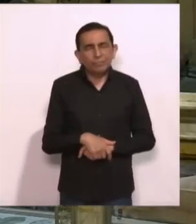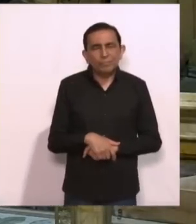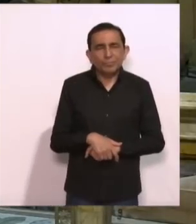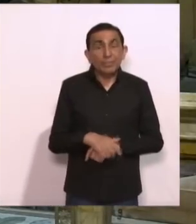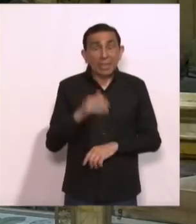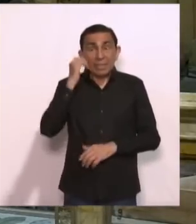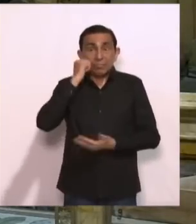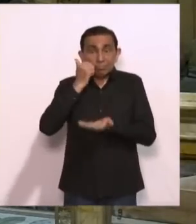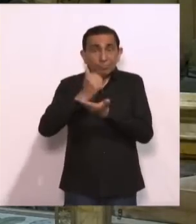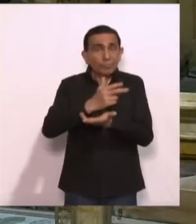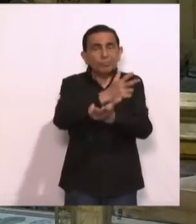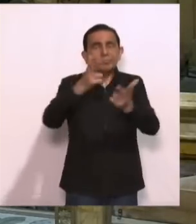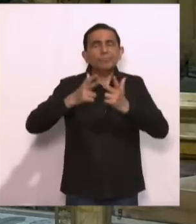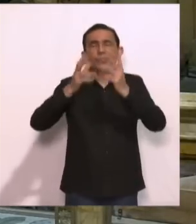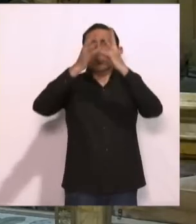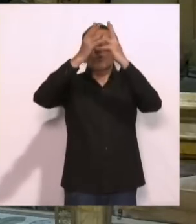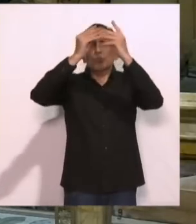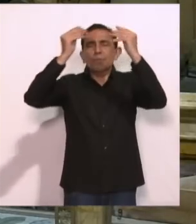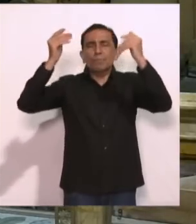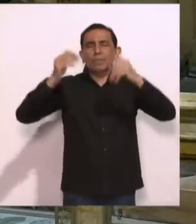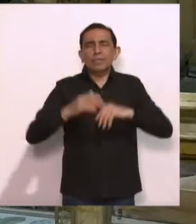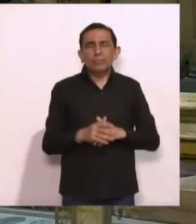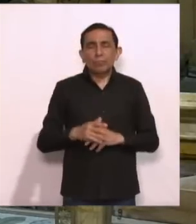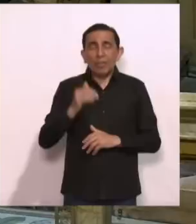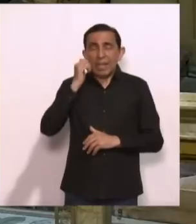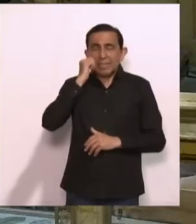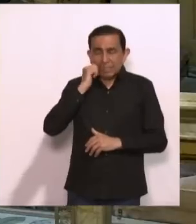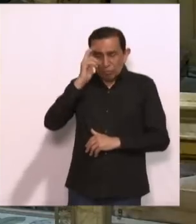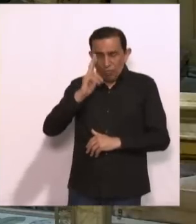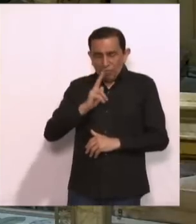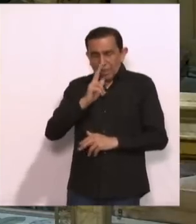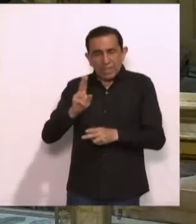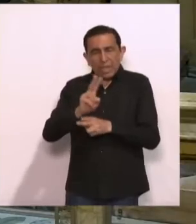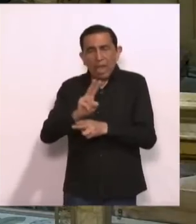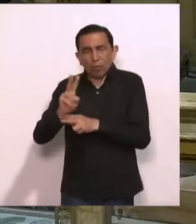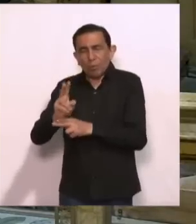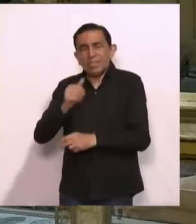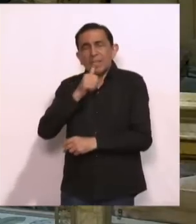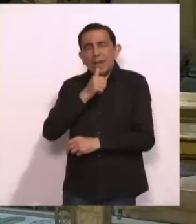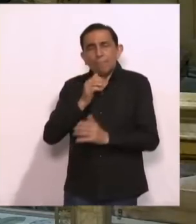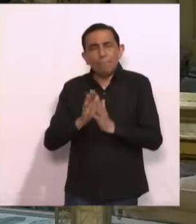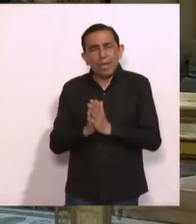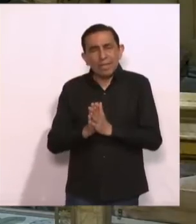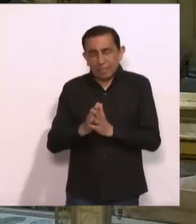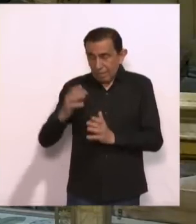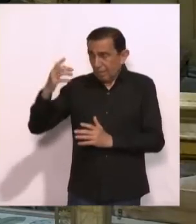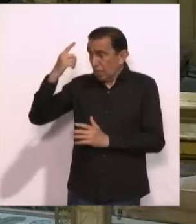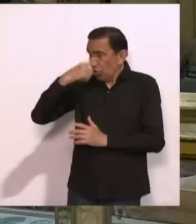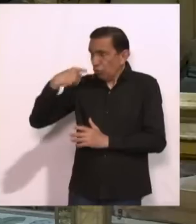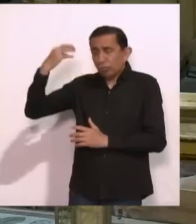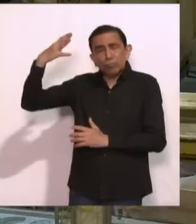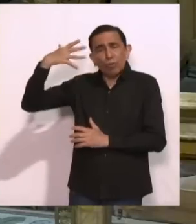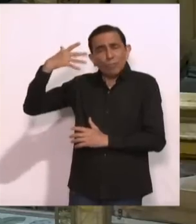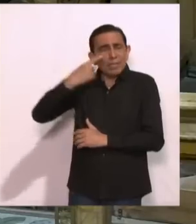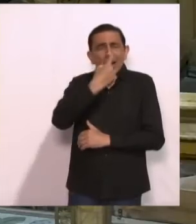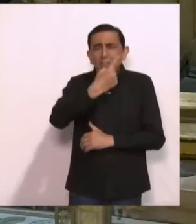El Señor esté con ustedes. El Señor los bendiga y los proteja. Haga brillar su rostro